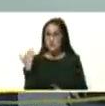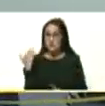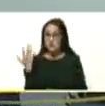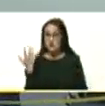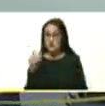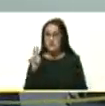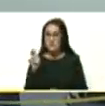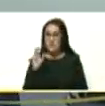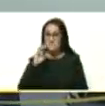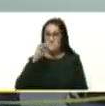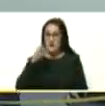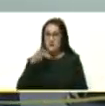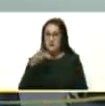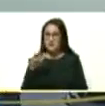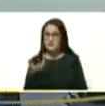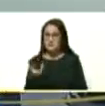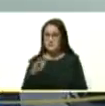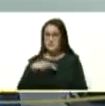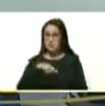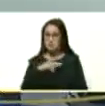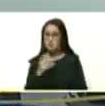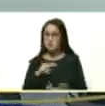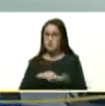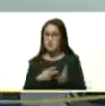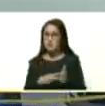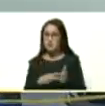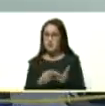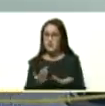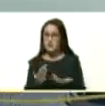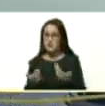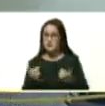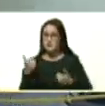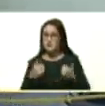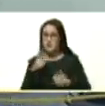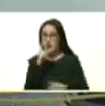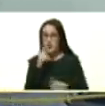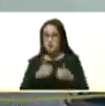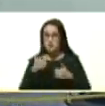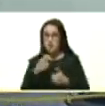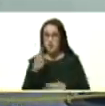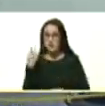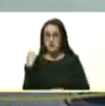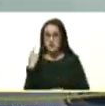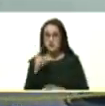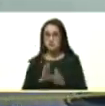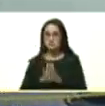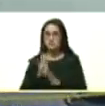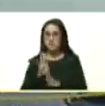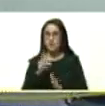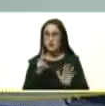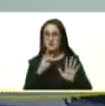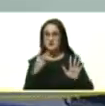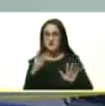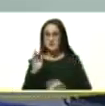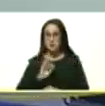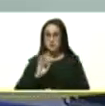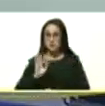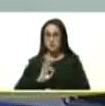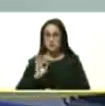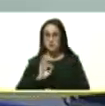del maíz, y eso para nosotros representa, en relación con el año anterior, un crecimiento del